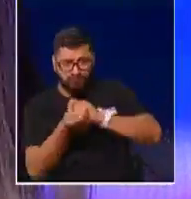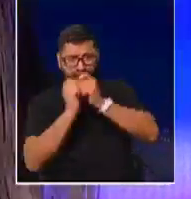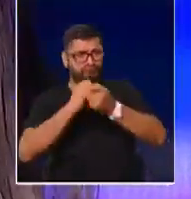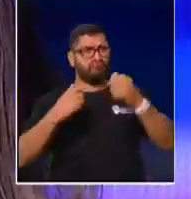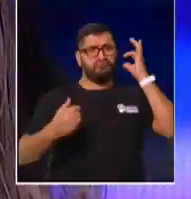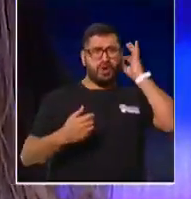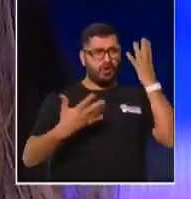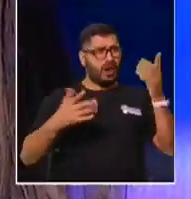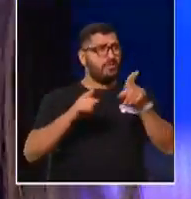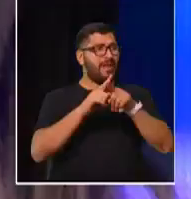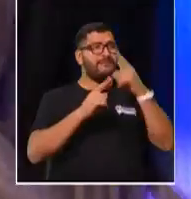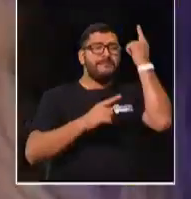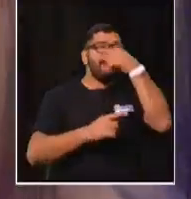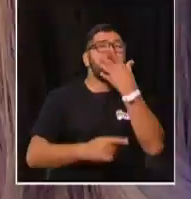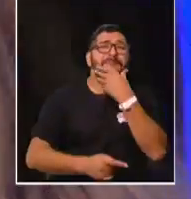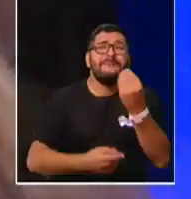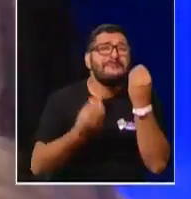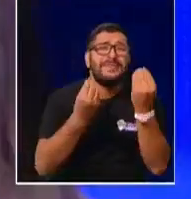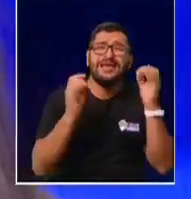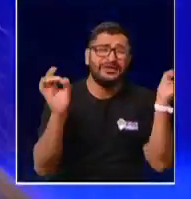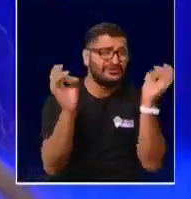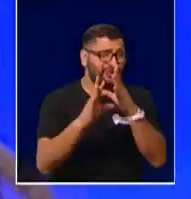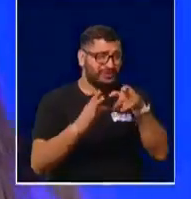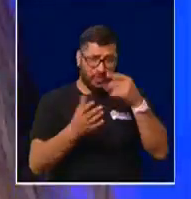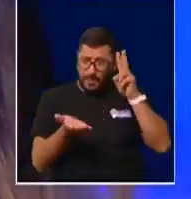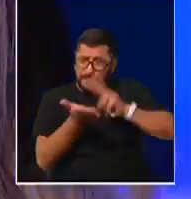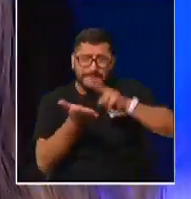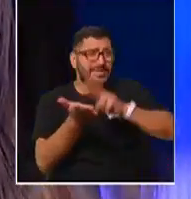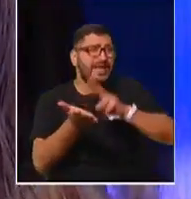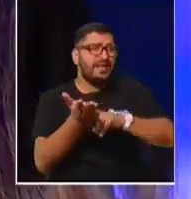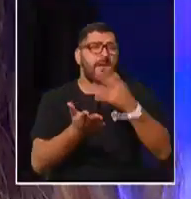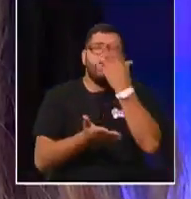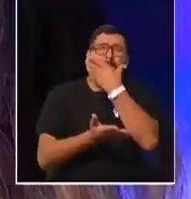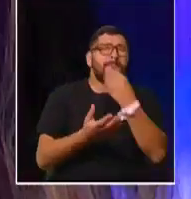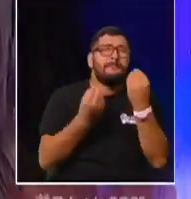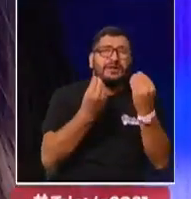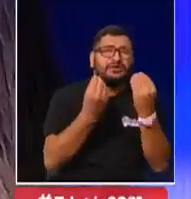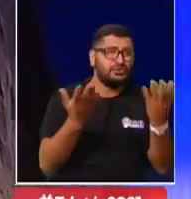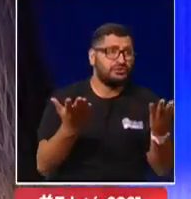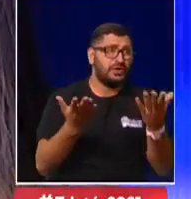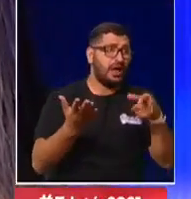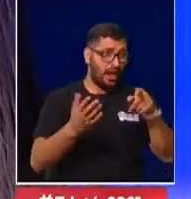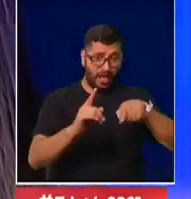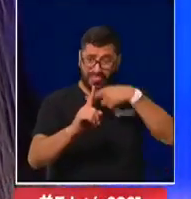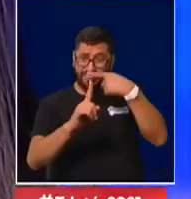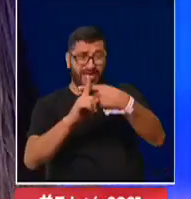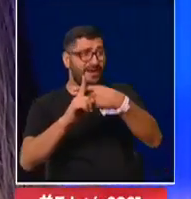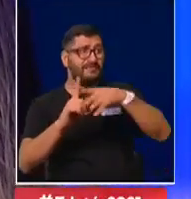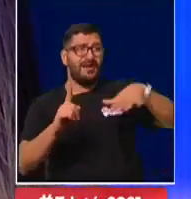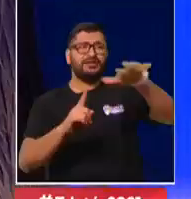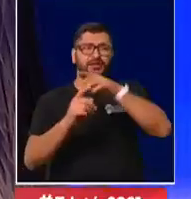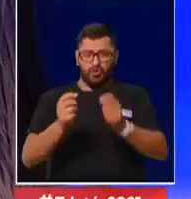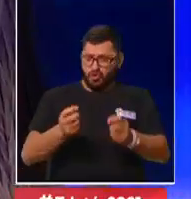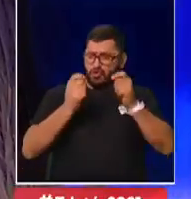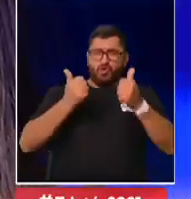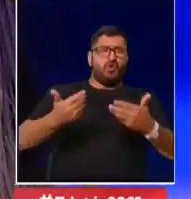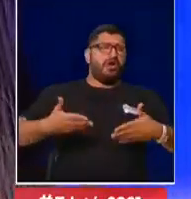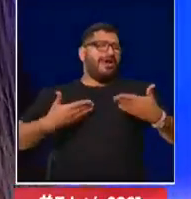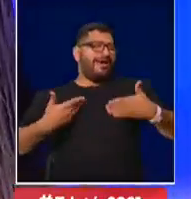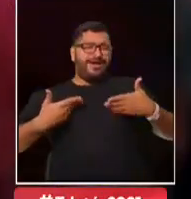de preciosa que eres, porque eres realmente linda, porque tienes además esa chispeza, esa energía, como decía tu